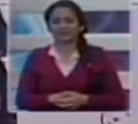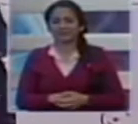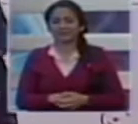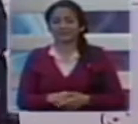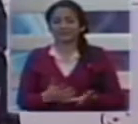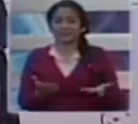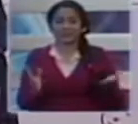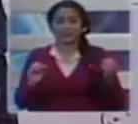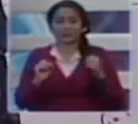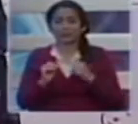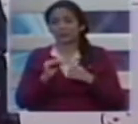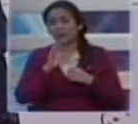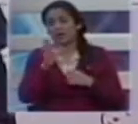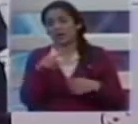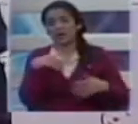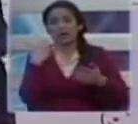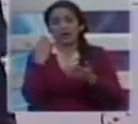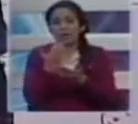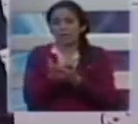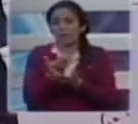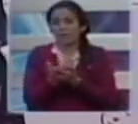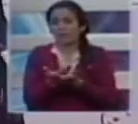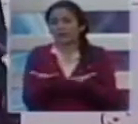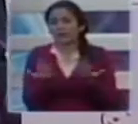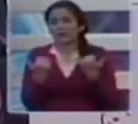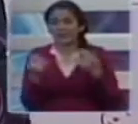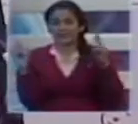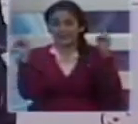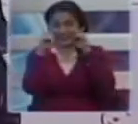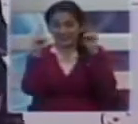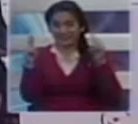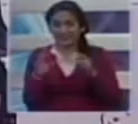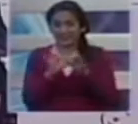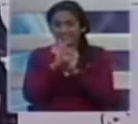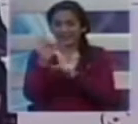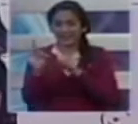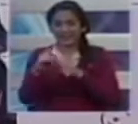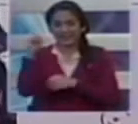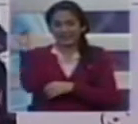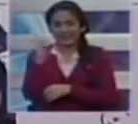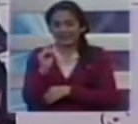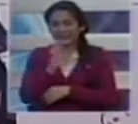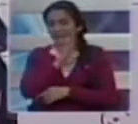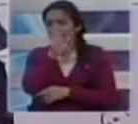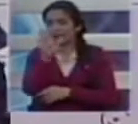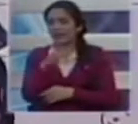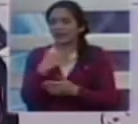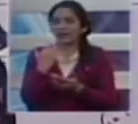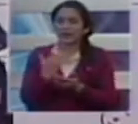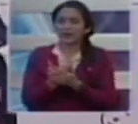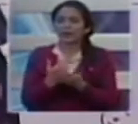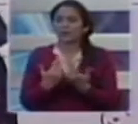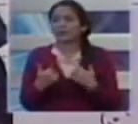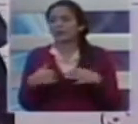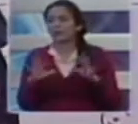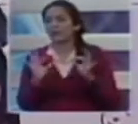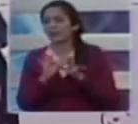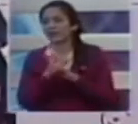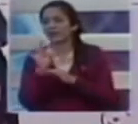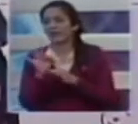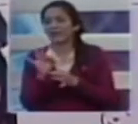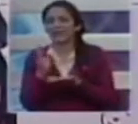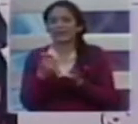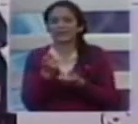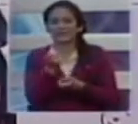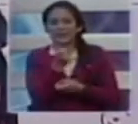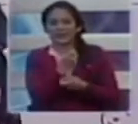Es decir, puedes ir para en este momento que estamos en Navidad, puedes ir para un intercambio de sorpresas, o puedes ir para ir